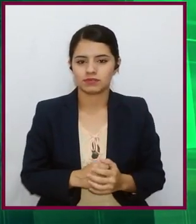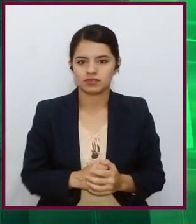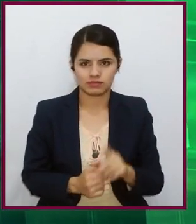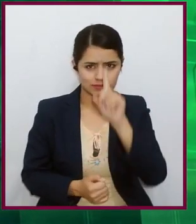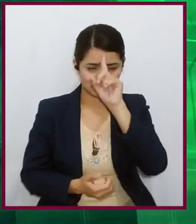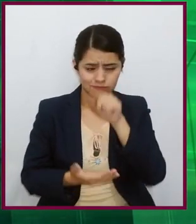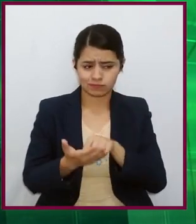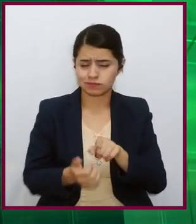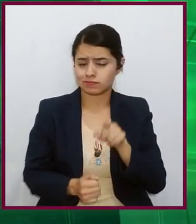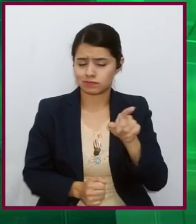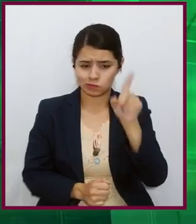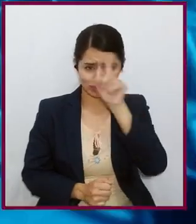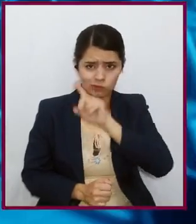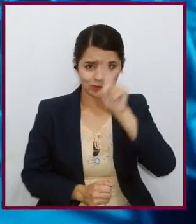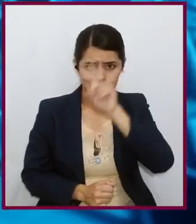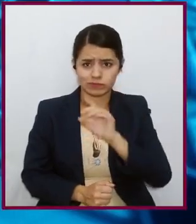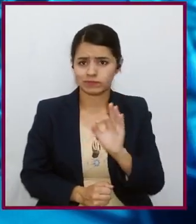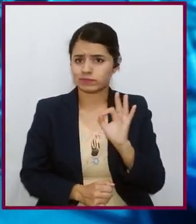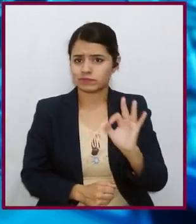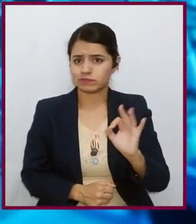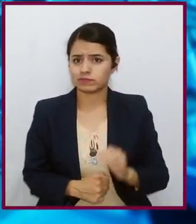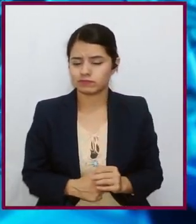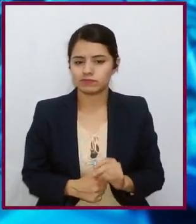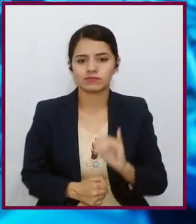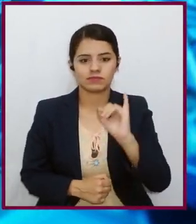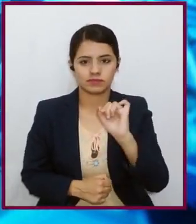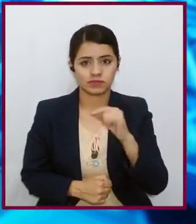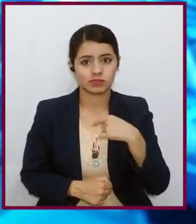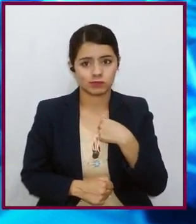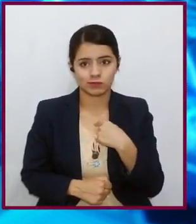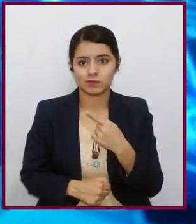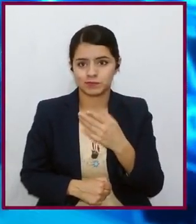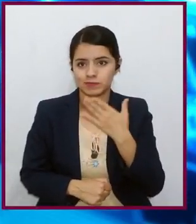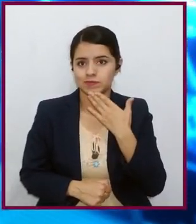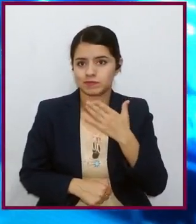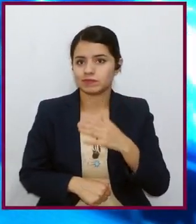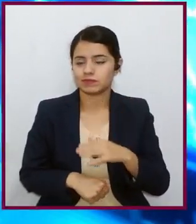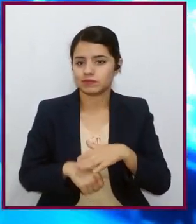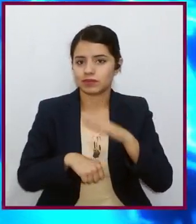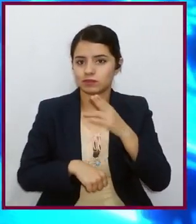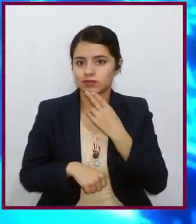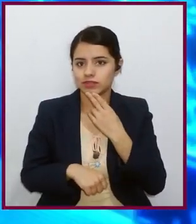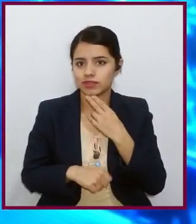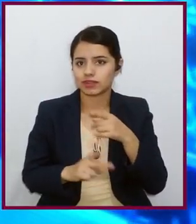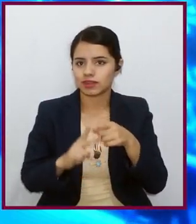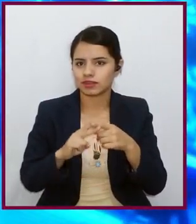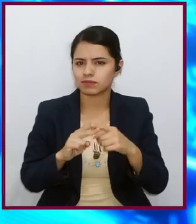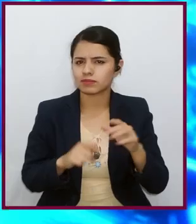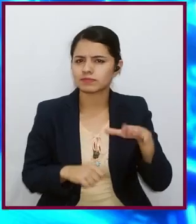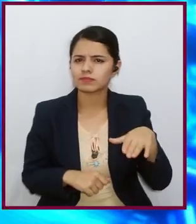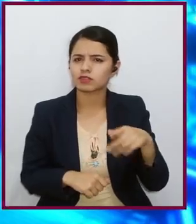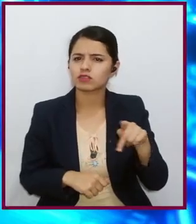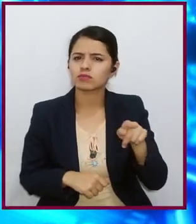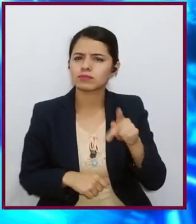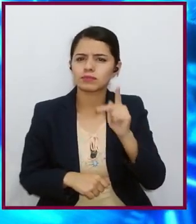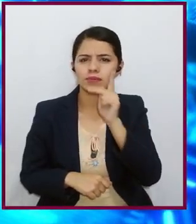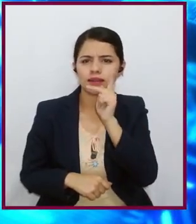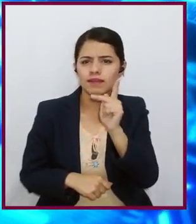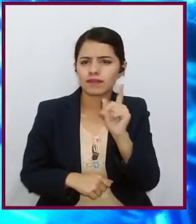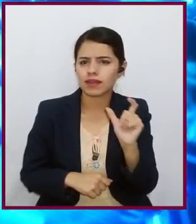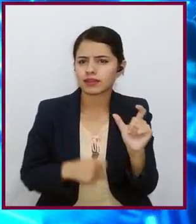la deducción de la información. Las infografías han servido de mucho para comunicar un mensaje o dar a conocer,